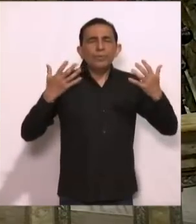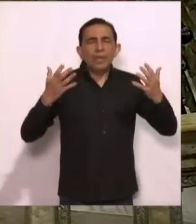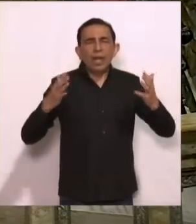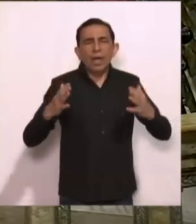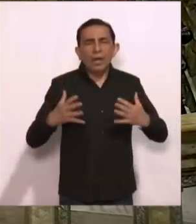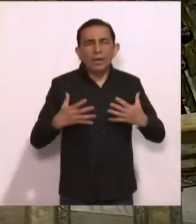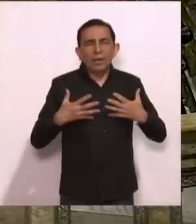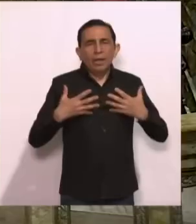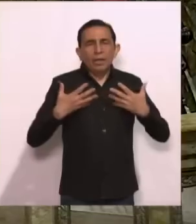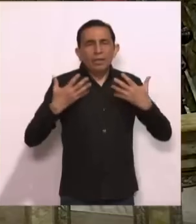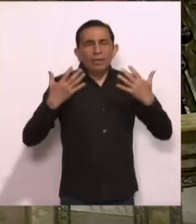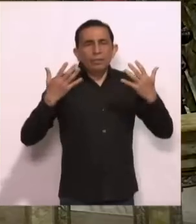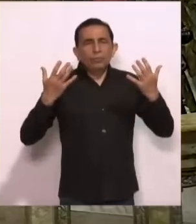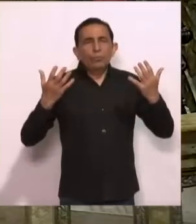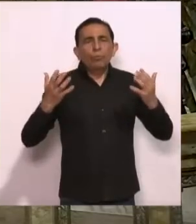aleluya,